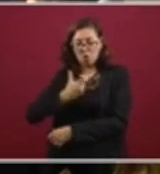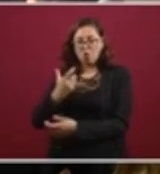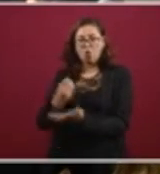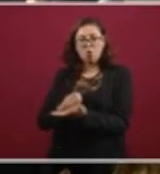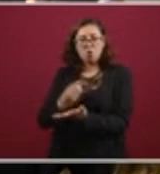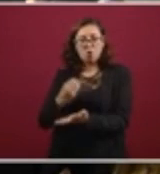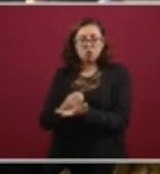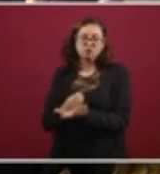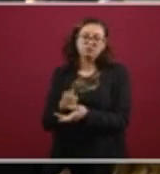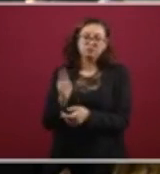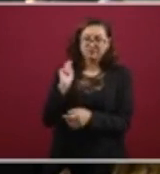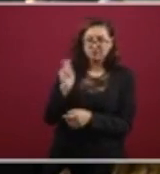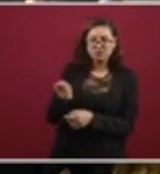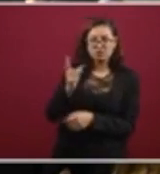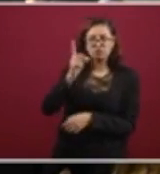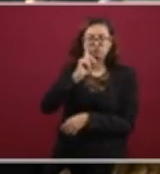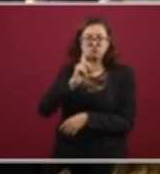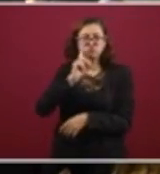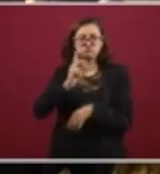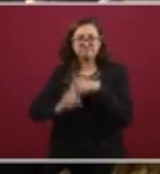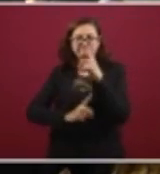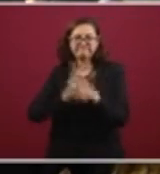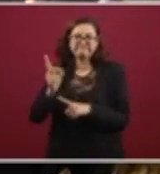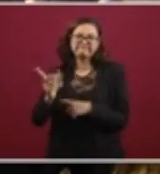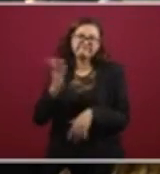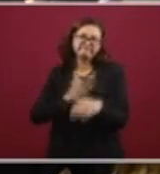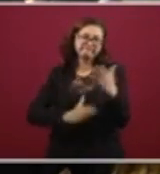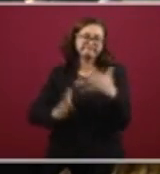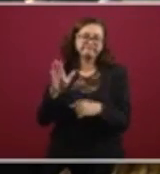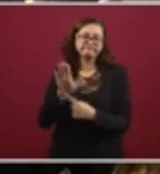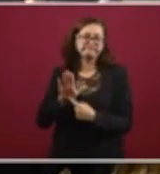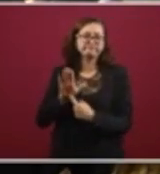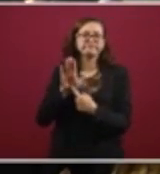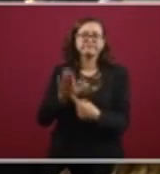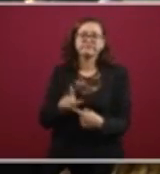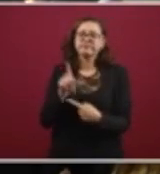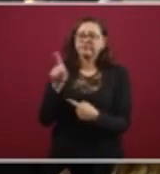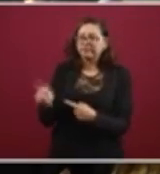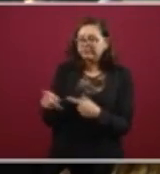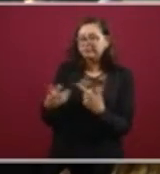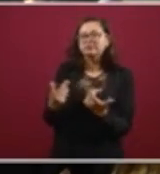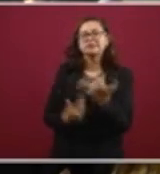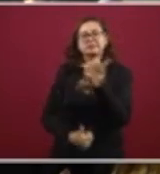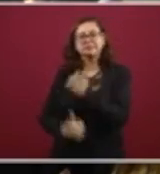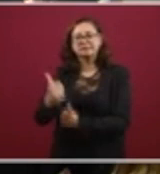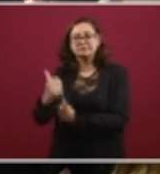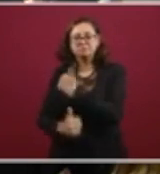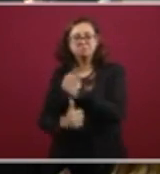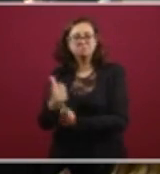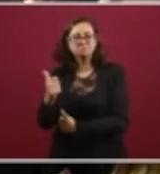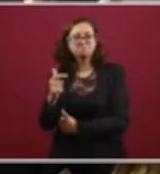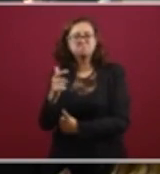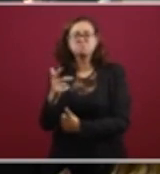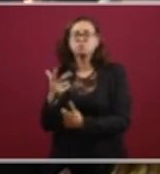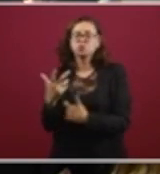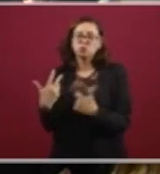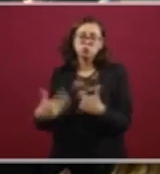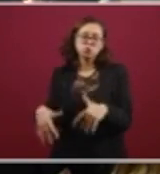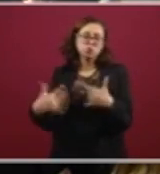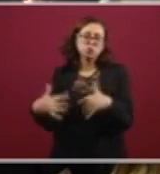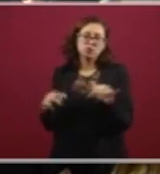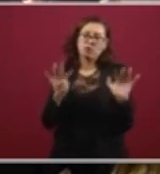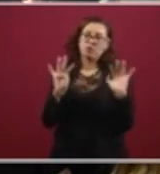las mujeres en el deporte, y que el resultado de los Panamericanos pues tuvieron una gran actuación y un